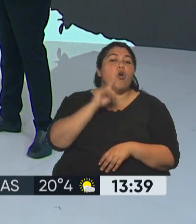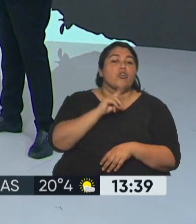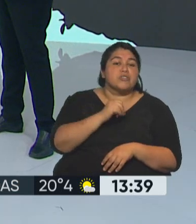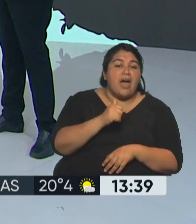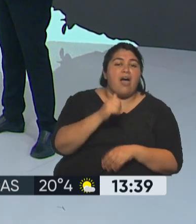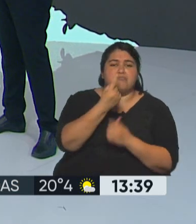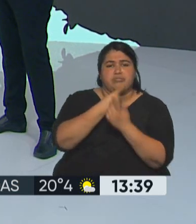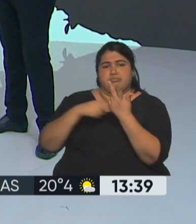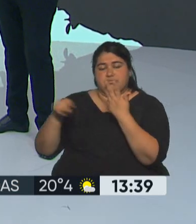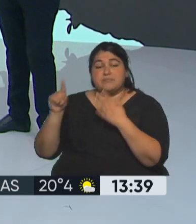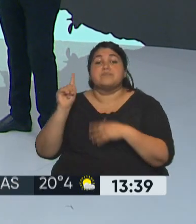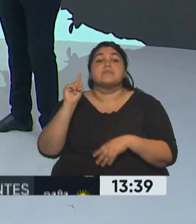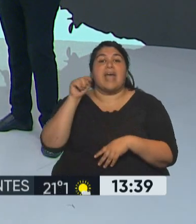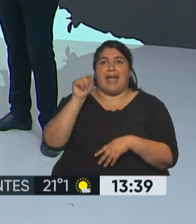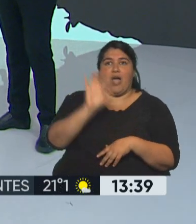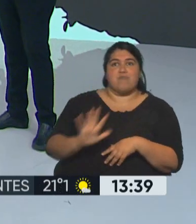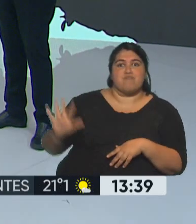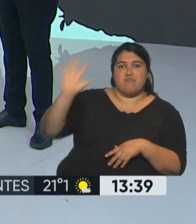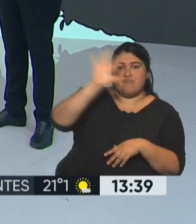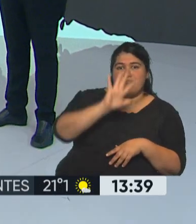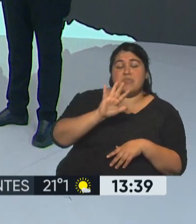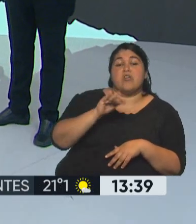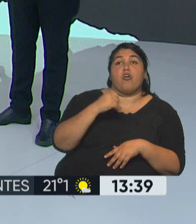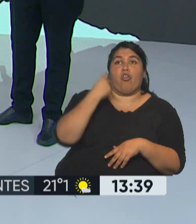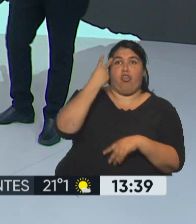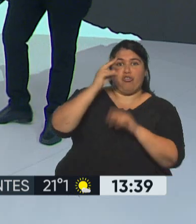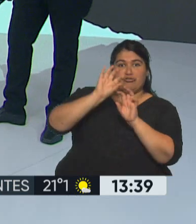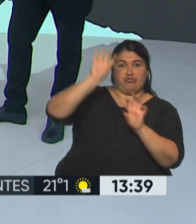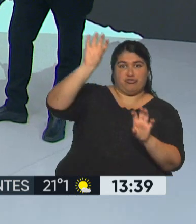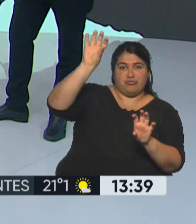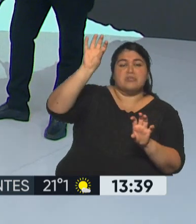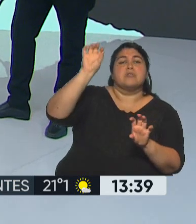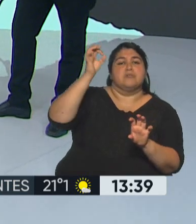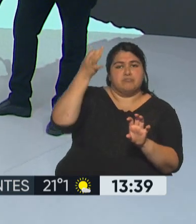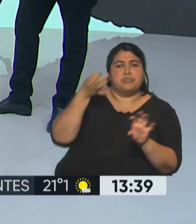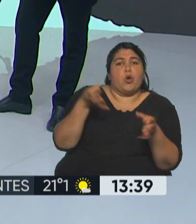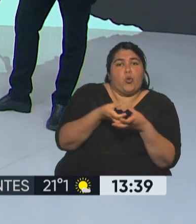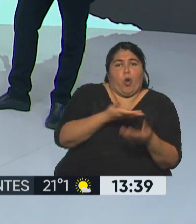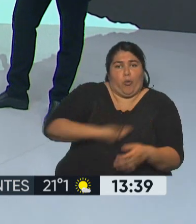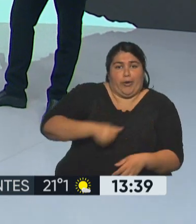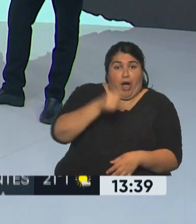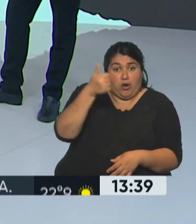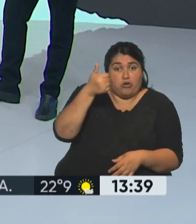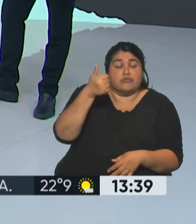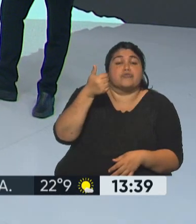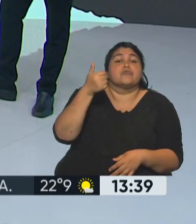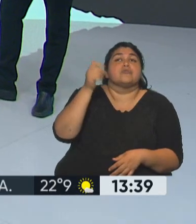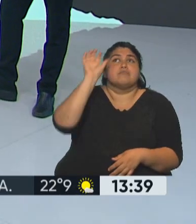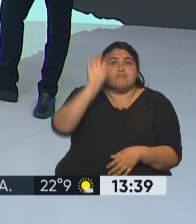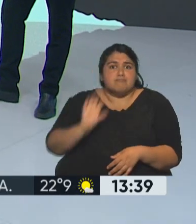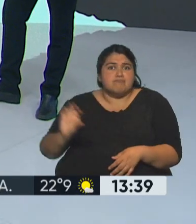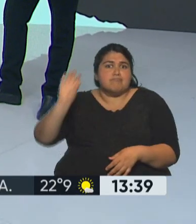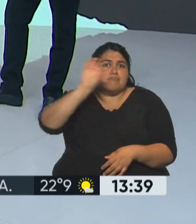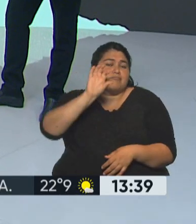Bueno, aquí el mapa con los 2 departamentos que triunfó justamente el oficialismo y la derrota